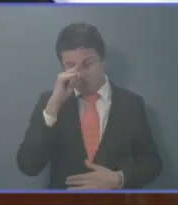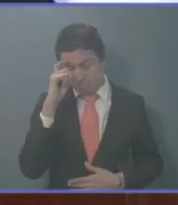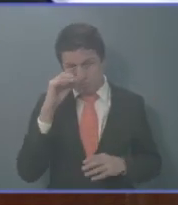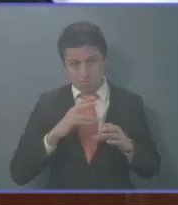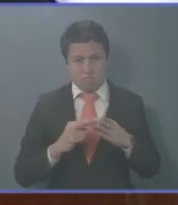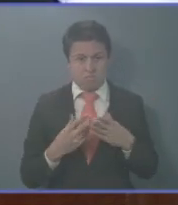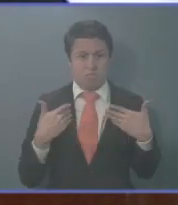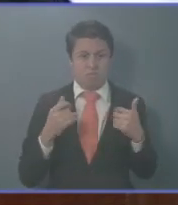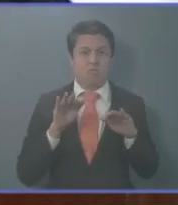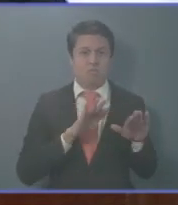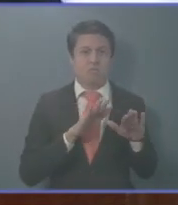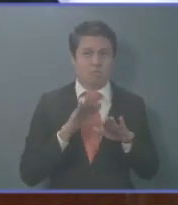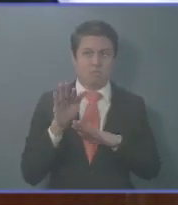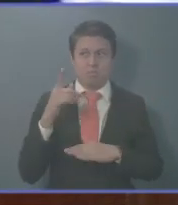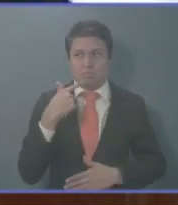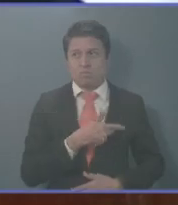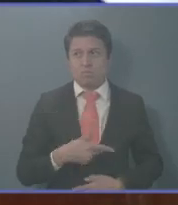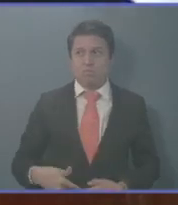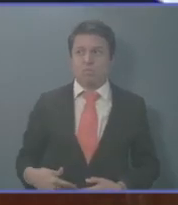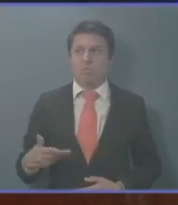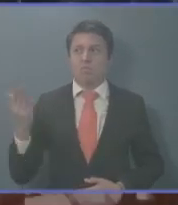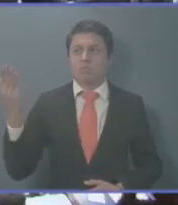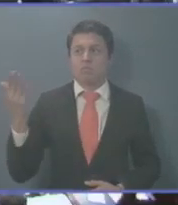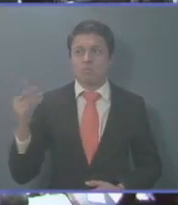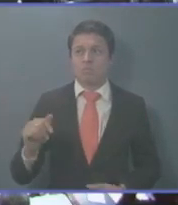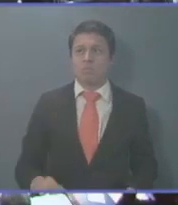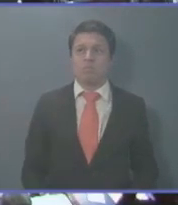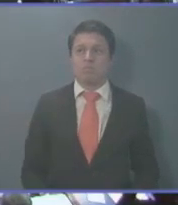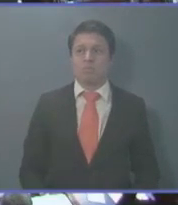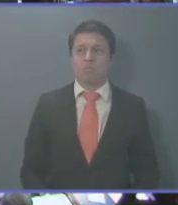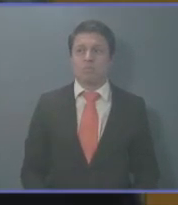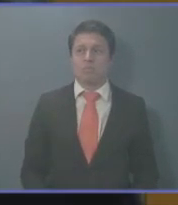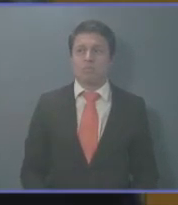del sector salud. Muchas gracias, presidente y colegas diputados. Diputado Emilio Correa.